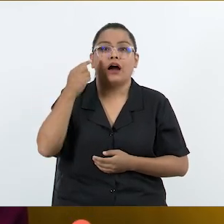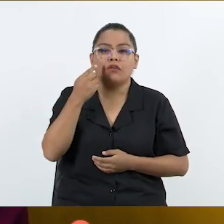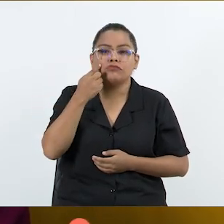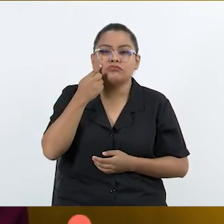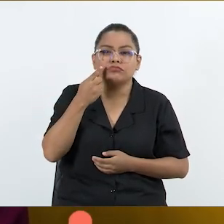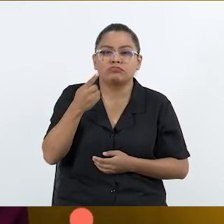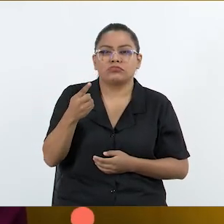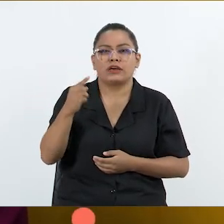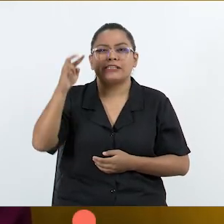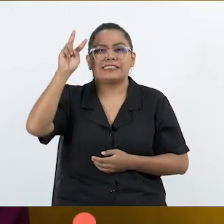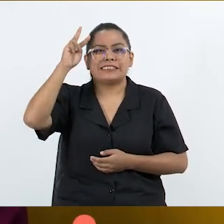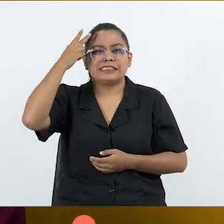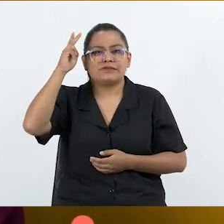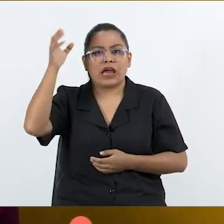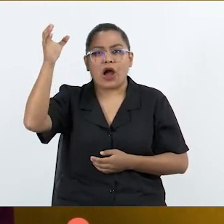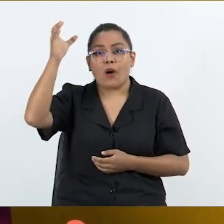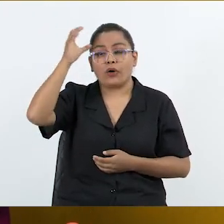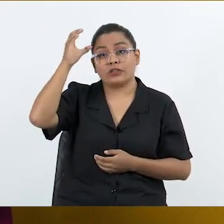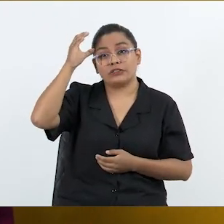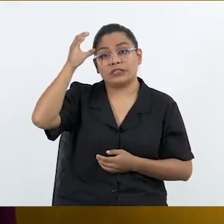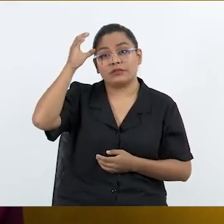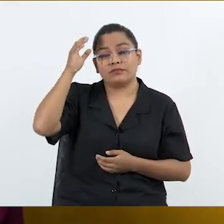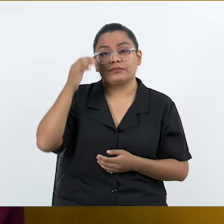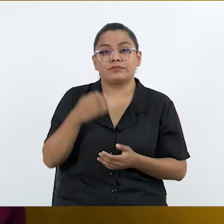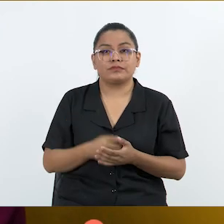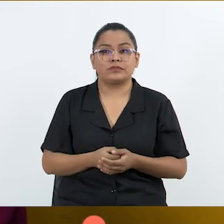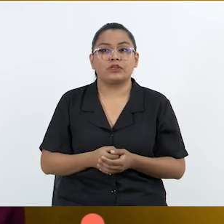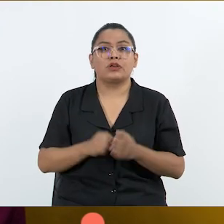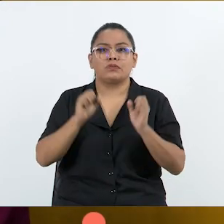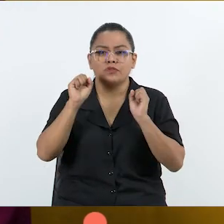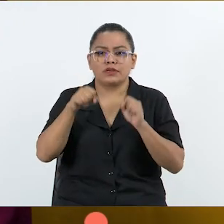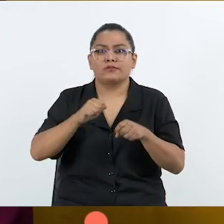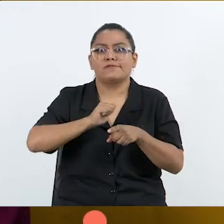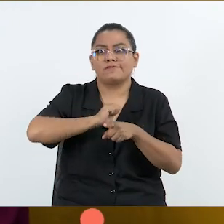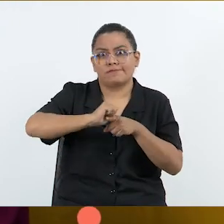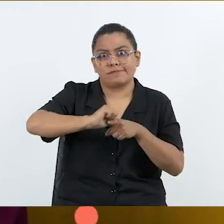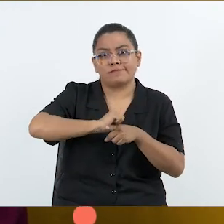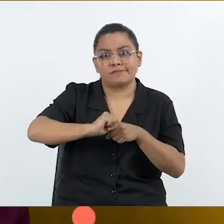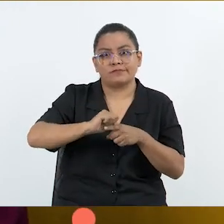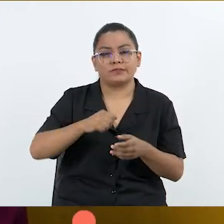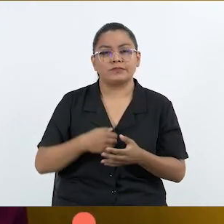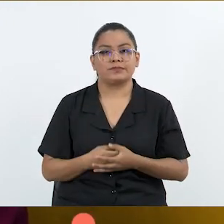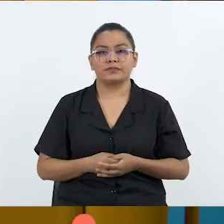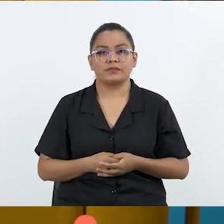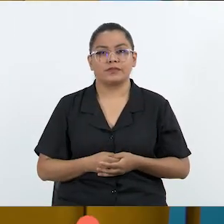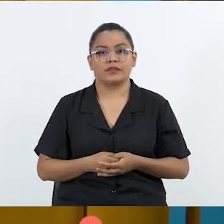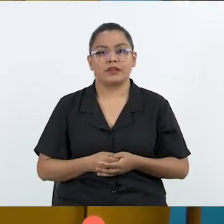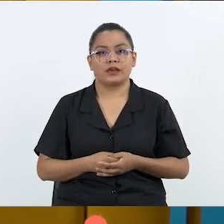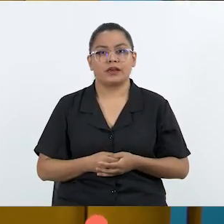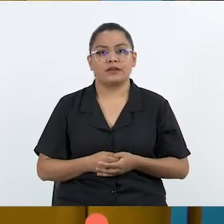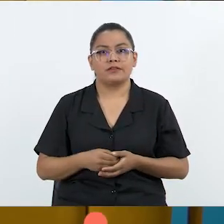donde buscamos el sentido de ese concepto o conocimiento y lo ponemos en práctica.